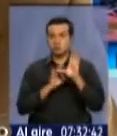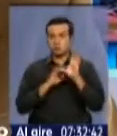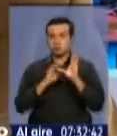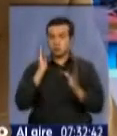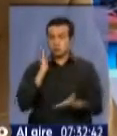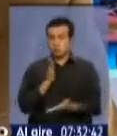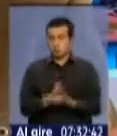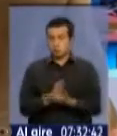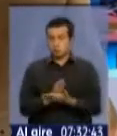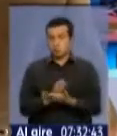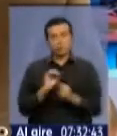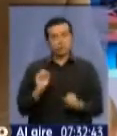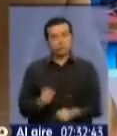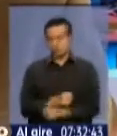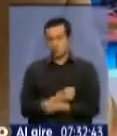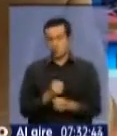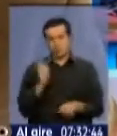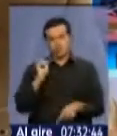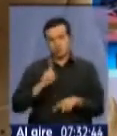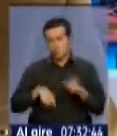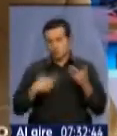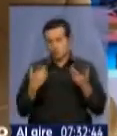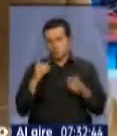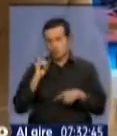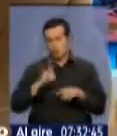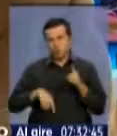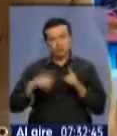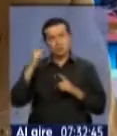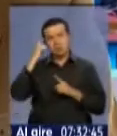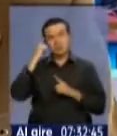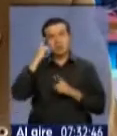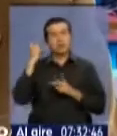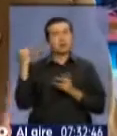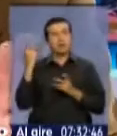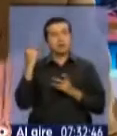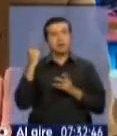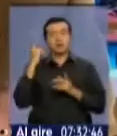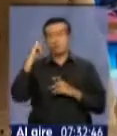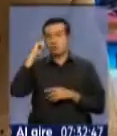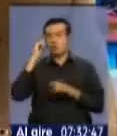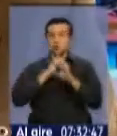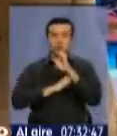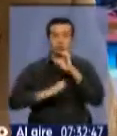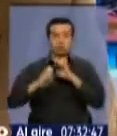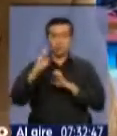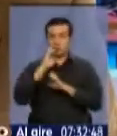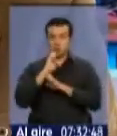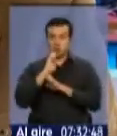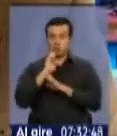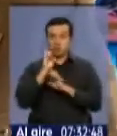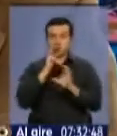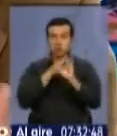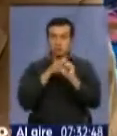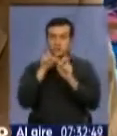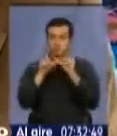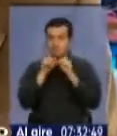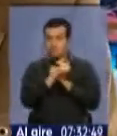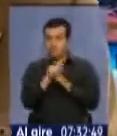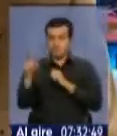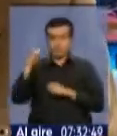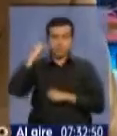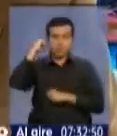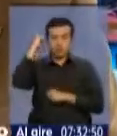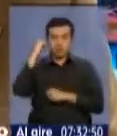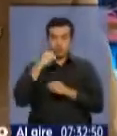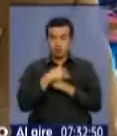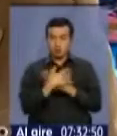Consejo de Participación, creo que no. No se puede pensar de la estructura del Estado, de la parte de la participación de ciudadanía, que fue un derecho que